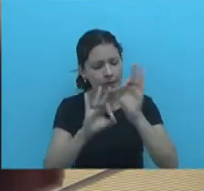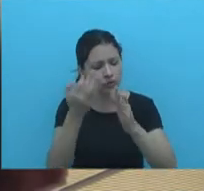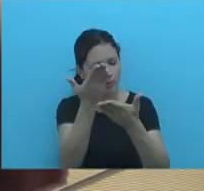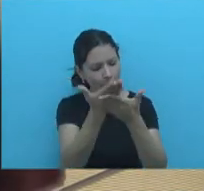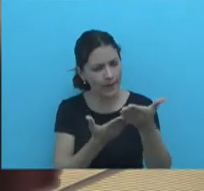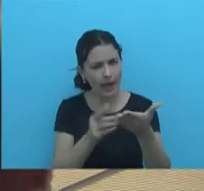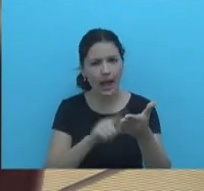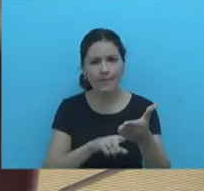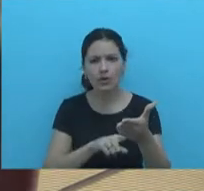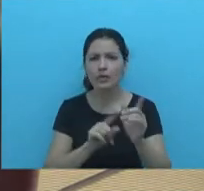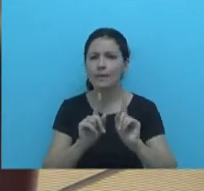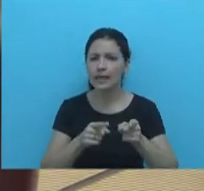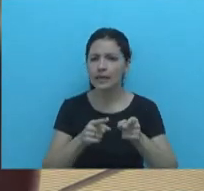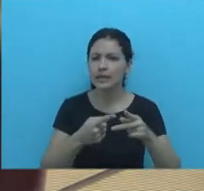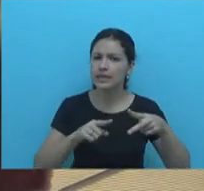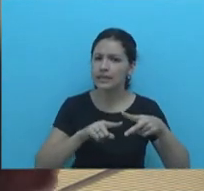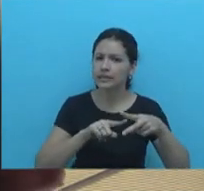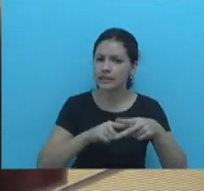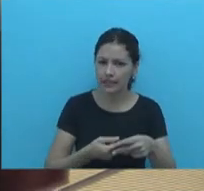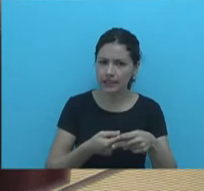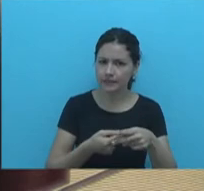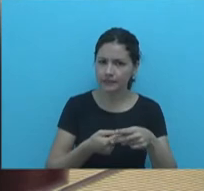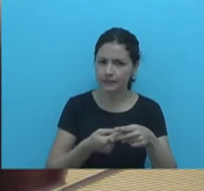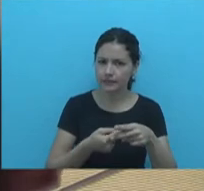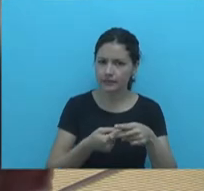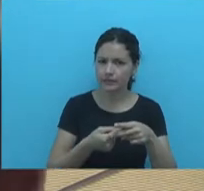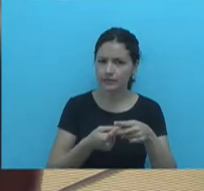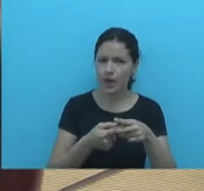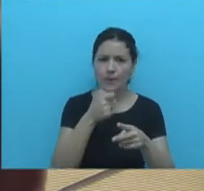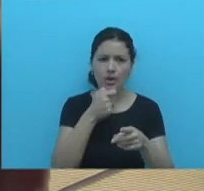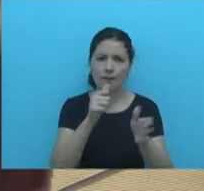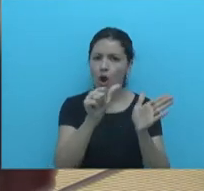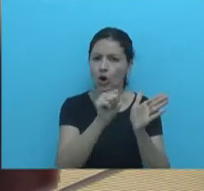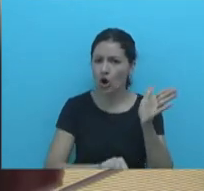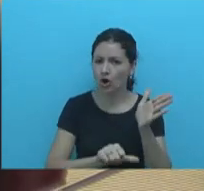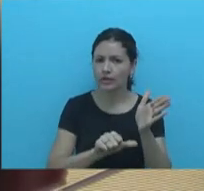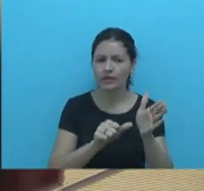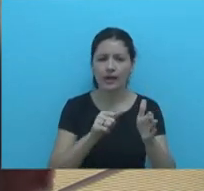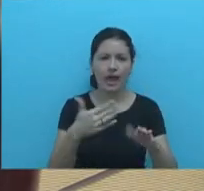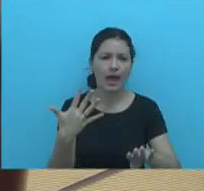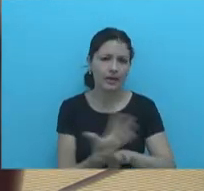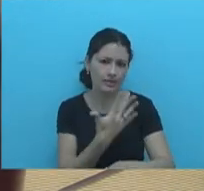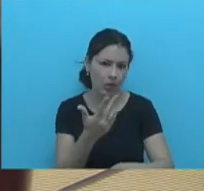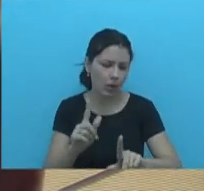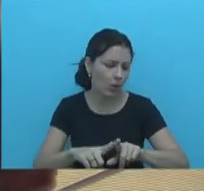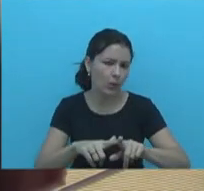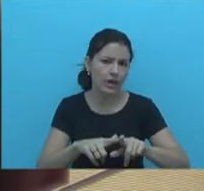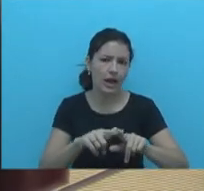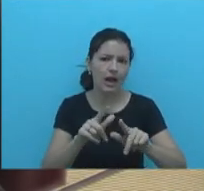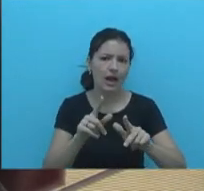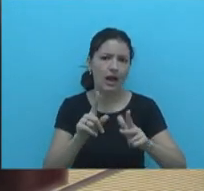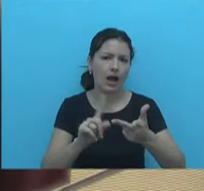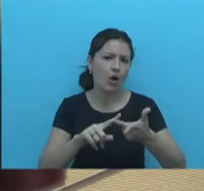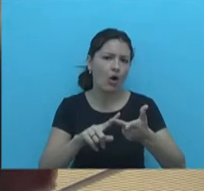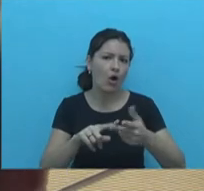que se realizaban en nuestro taller eran cortes menores, quemaduras menores y escoliaciones.